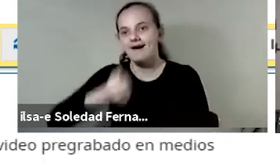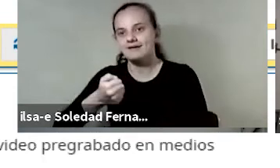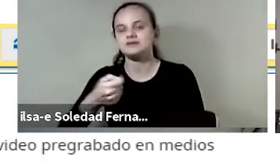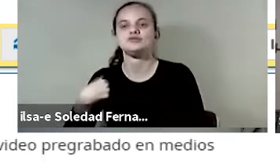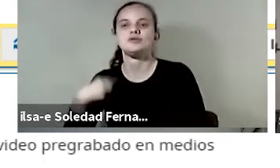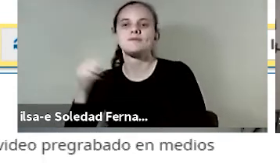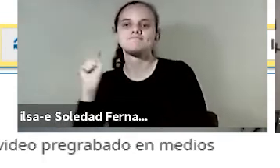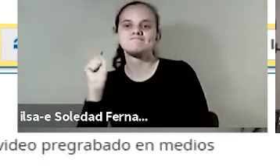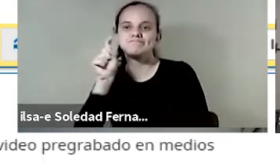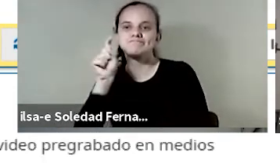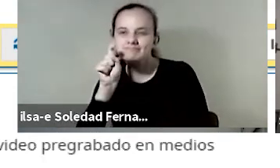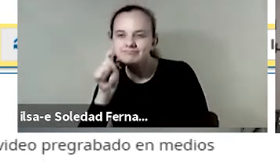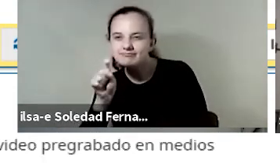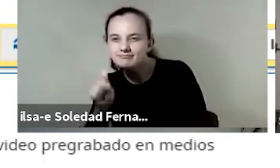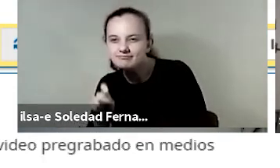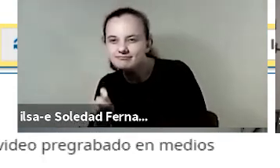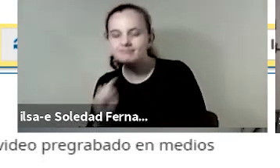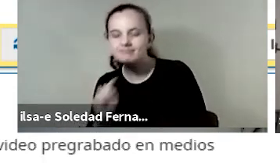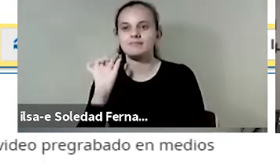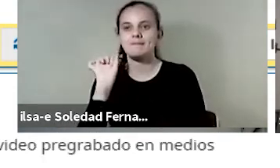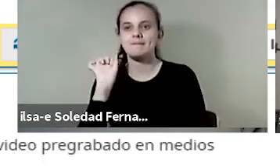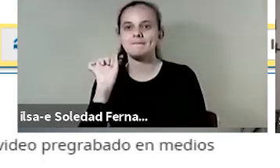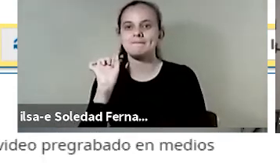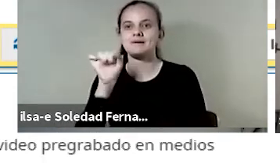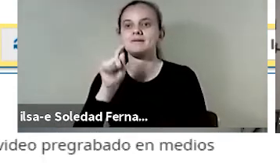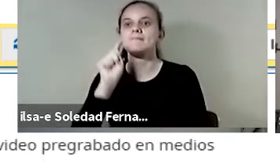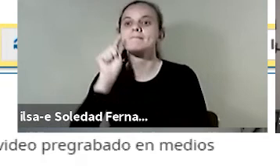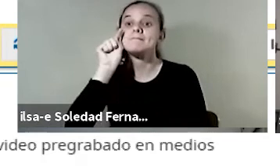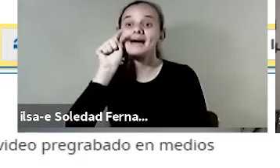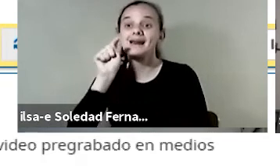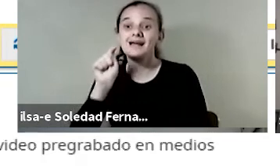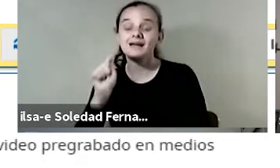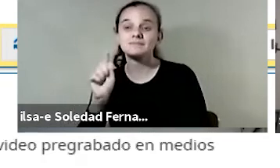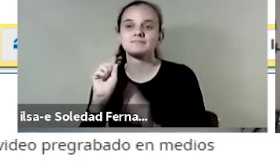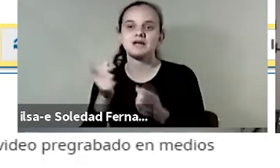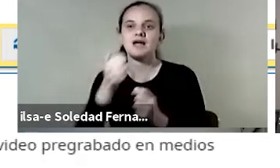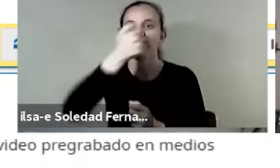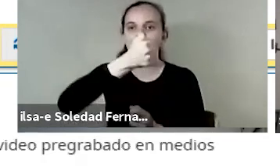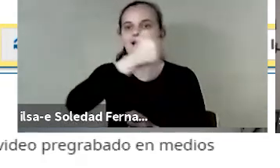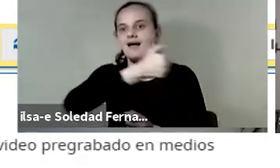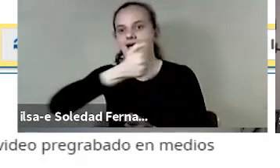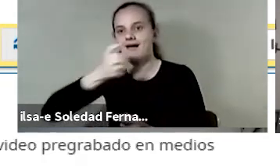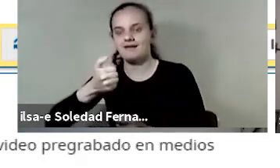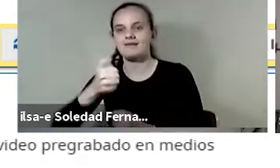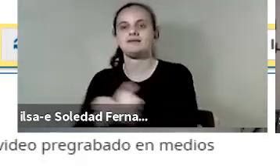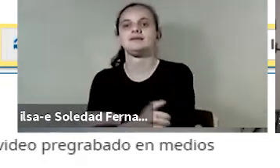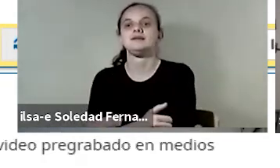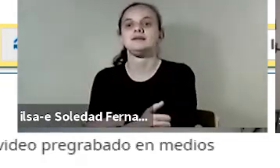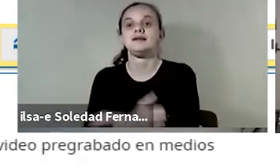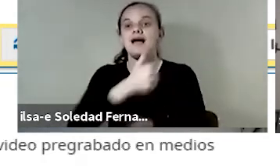decir, bueno, yo quiero cumplir con las A y las AA. Entonces, lo que voy a hacer en los filtros de las Quick Ref